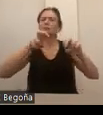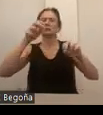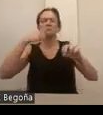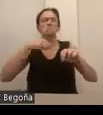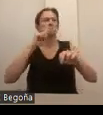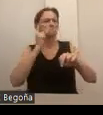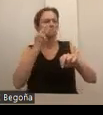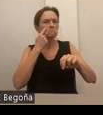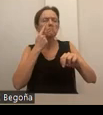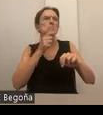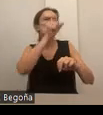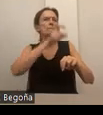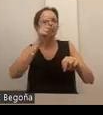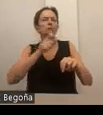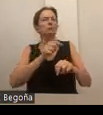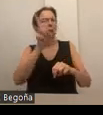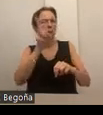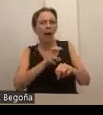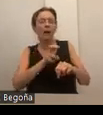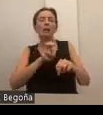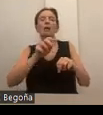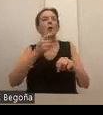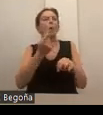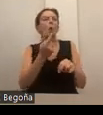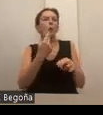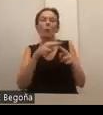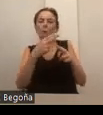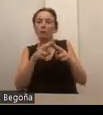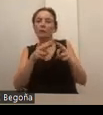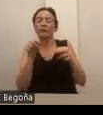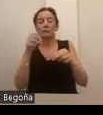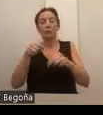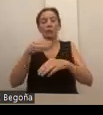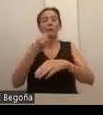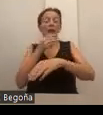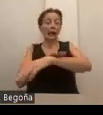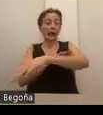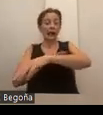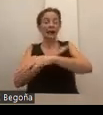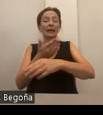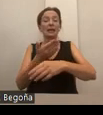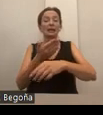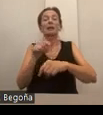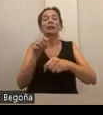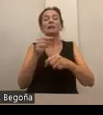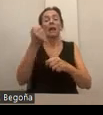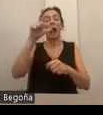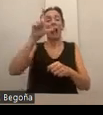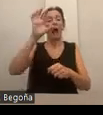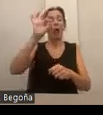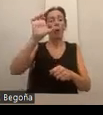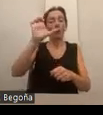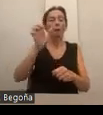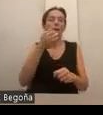de pacientes o con qué tratamientos de base el gel de aloe vera puede ser una buena ayuda. Y si